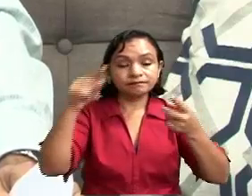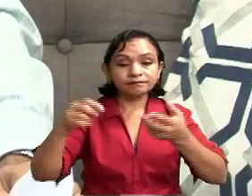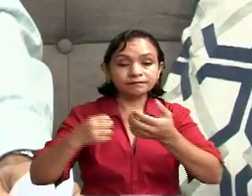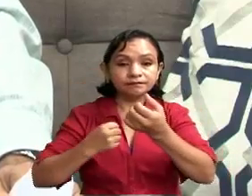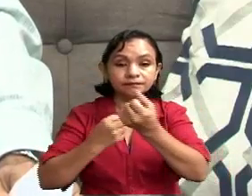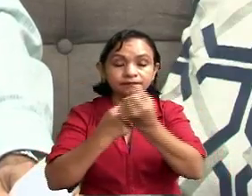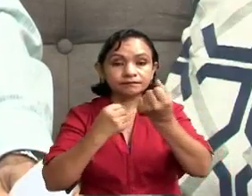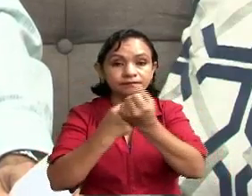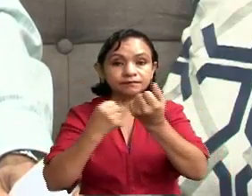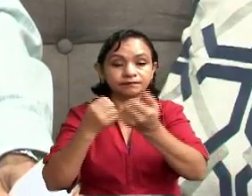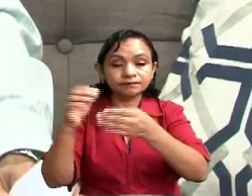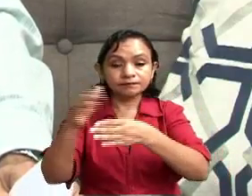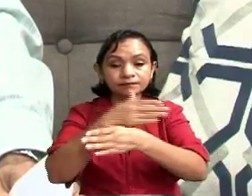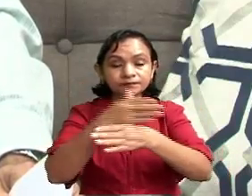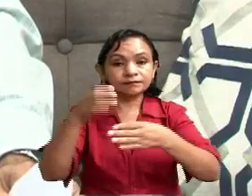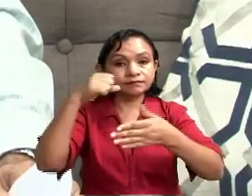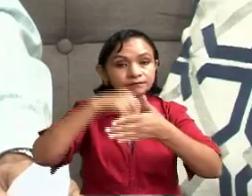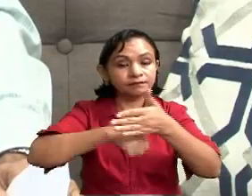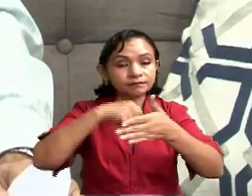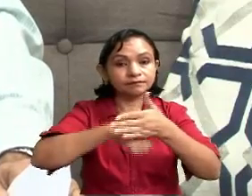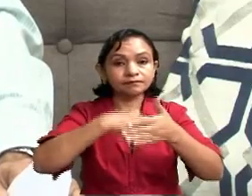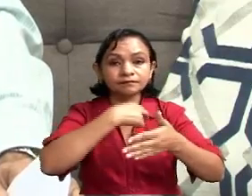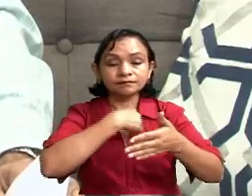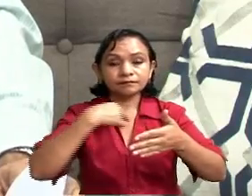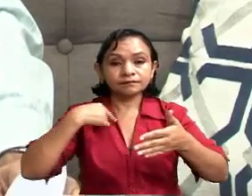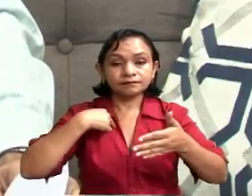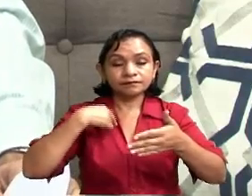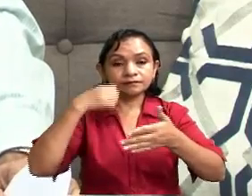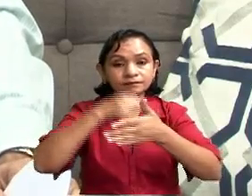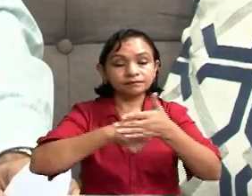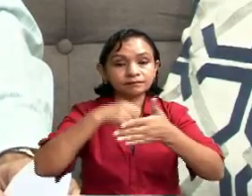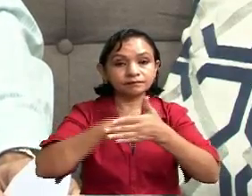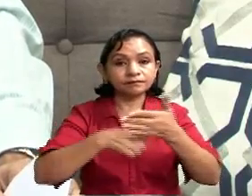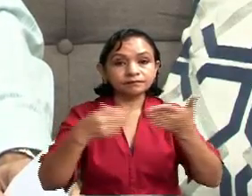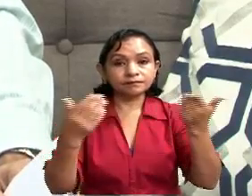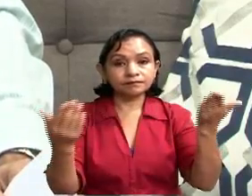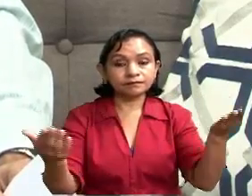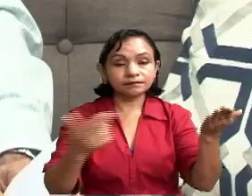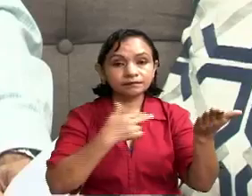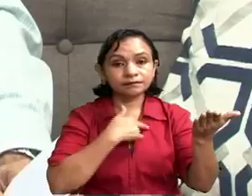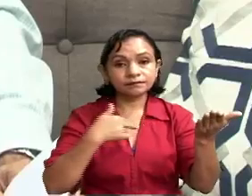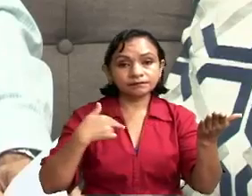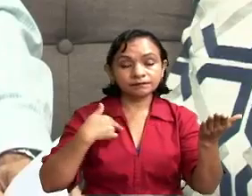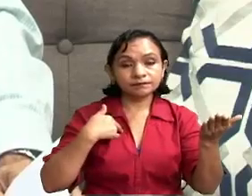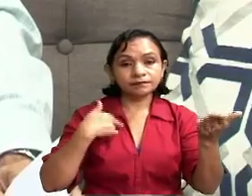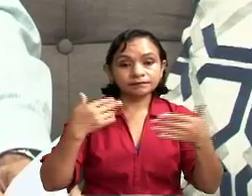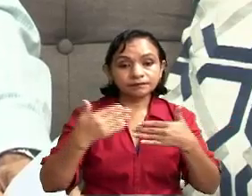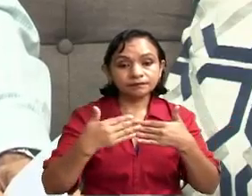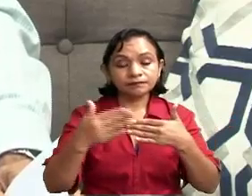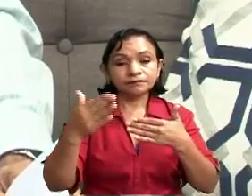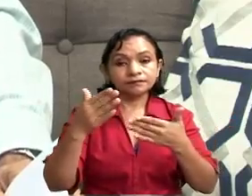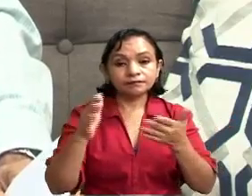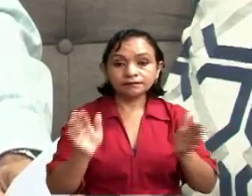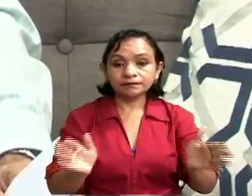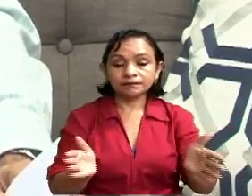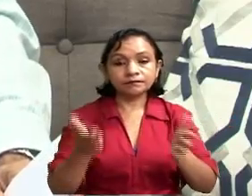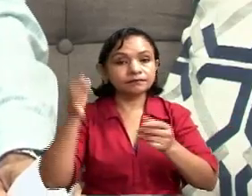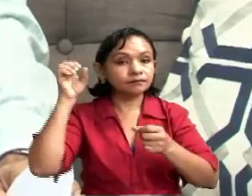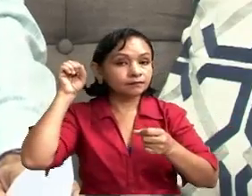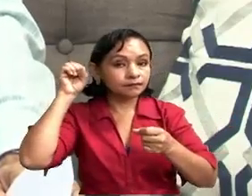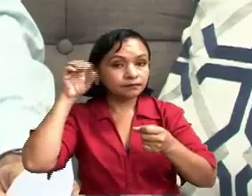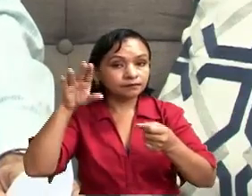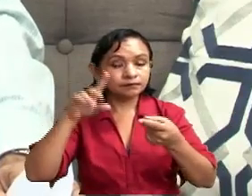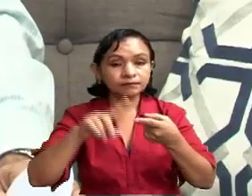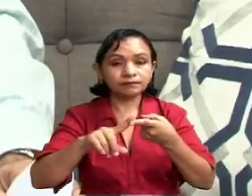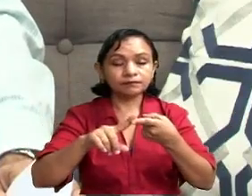apoyando toda una serie de esfuerzos, o realizando una serie de esfuerzos que van desde la promoción del turismo en